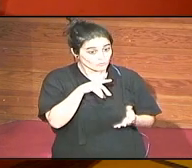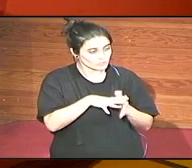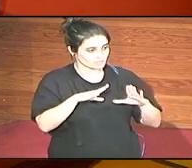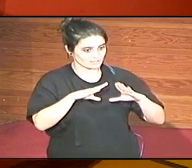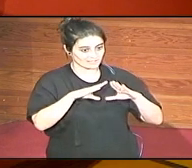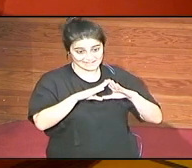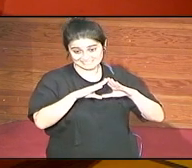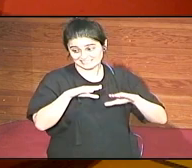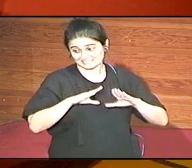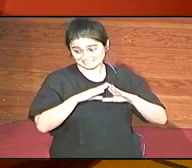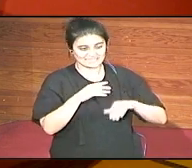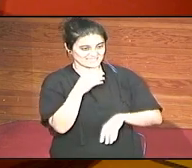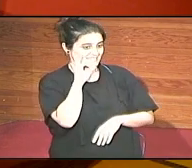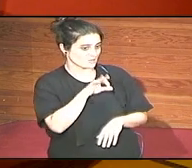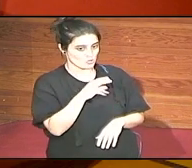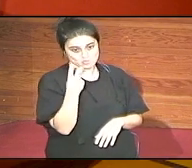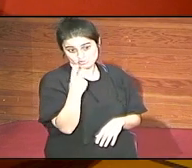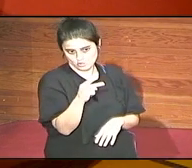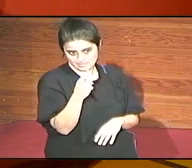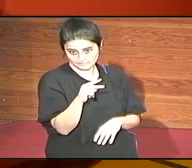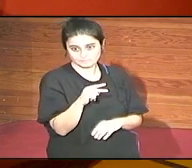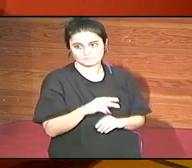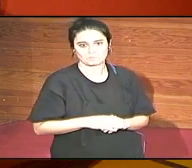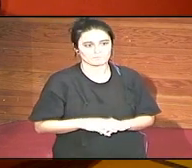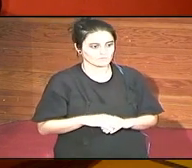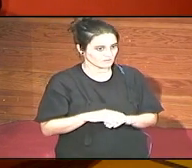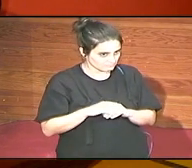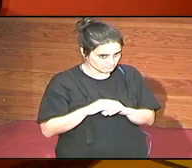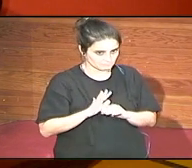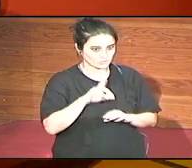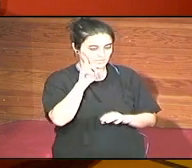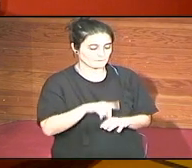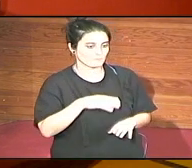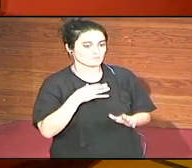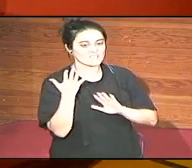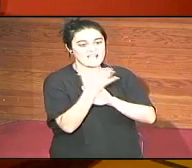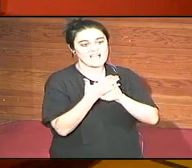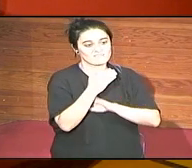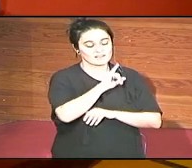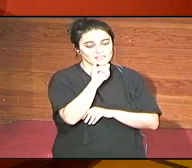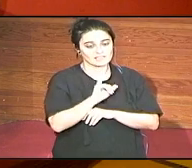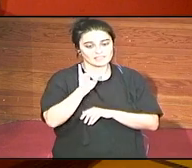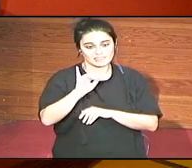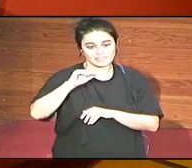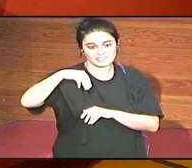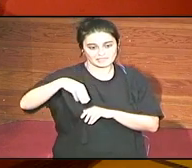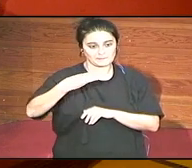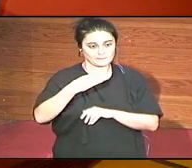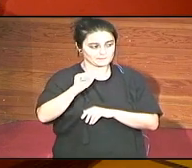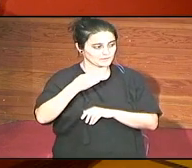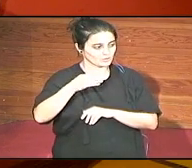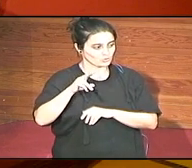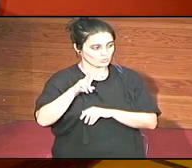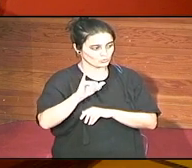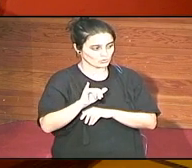del siglo 12 pero podríamos hablar del gran zimbabwe podríamos hablar de las bibliotecas de